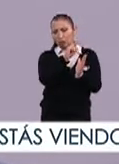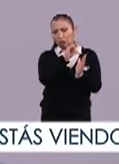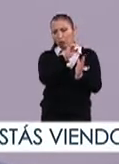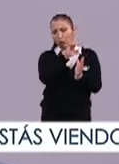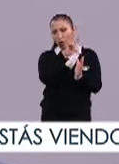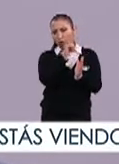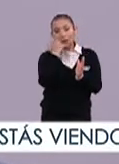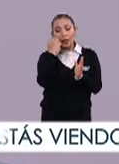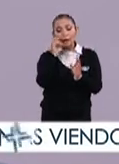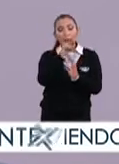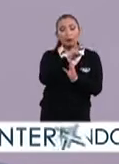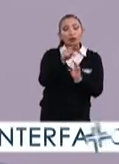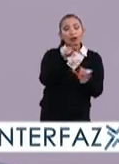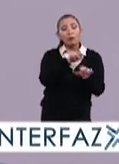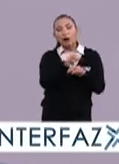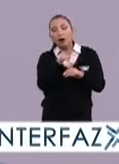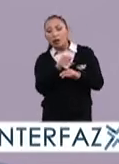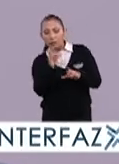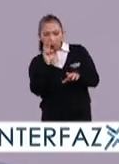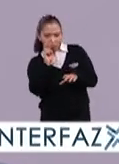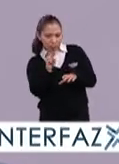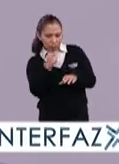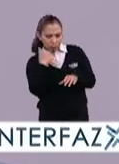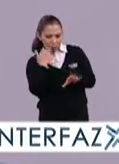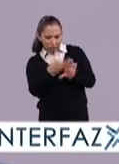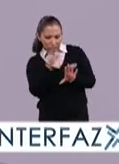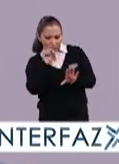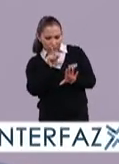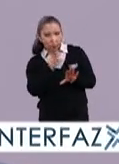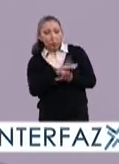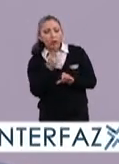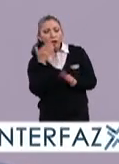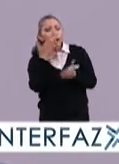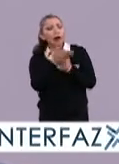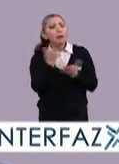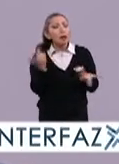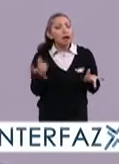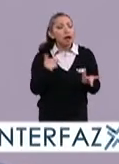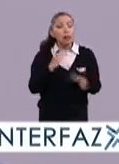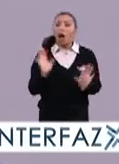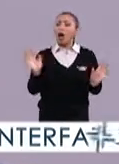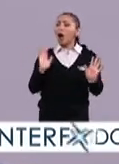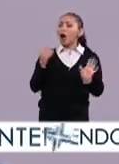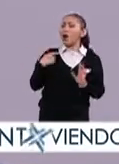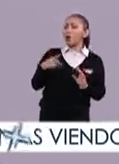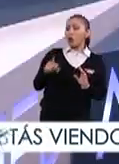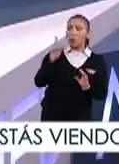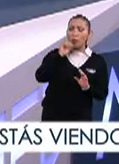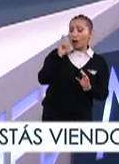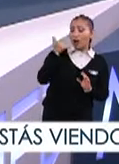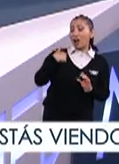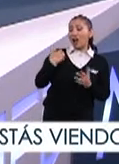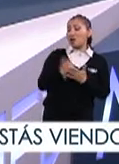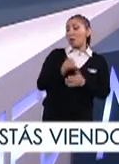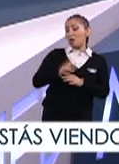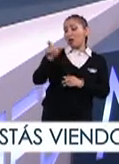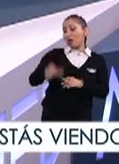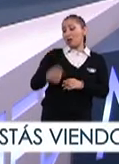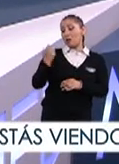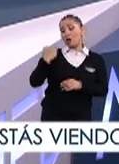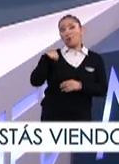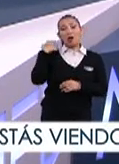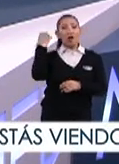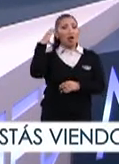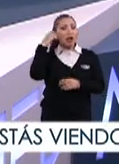es, primero, visibilizar esta normalidad de violencia en contra de las mujeres mediante la cosificación de su cuerpo, mediante el estereotipo